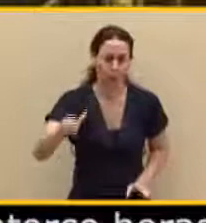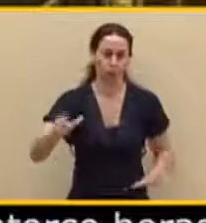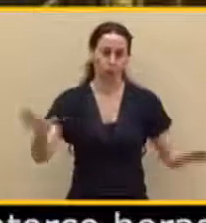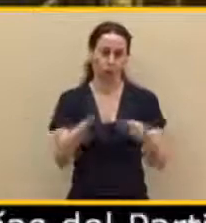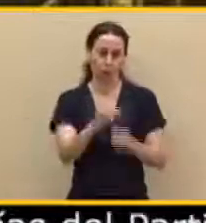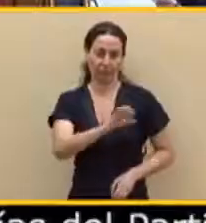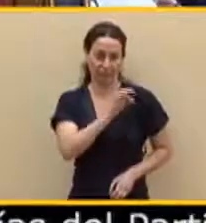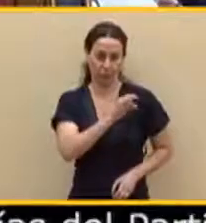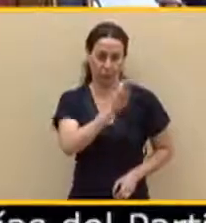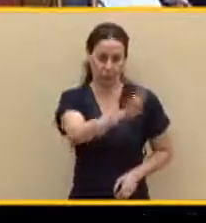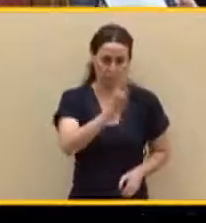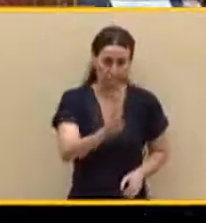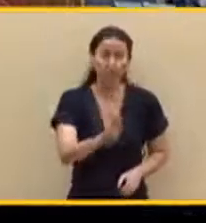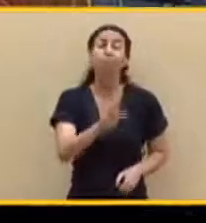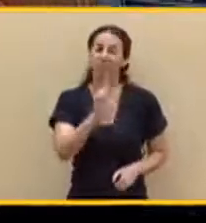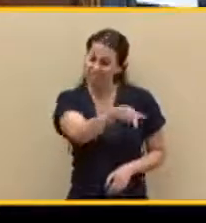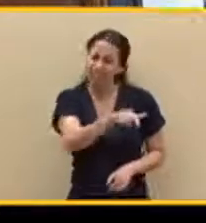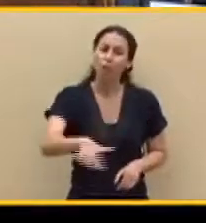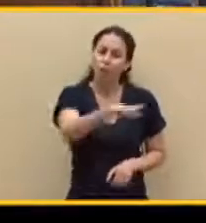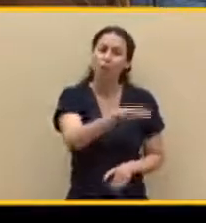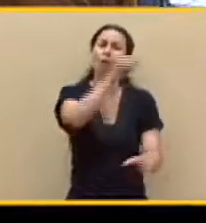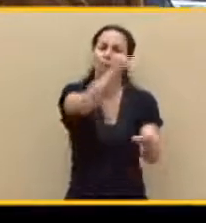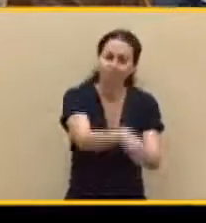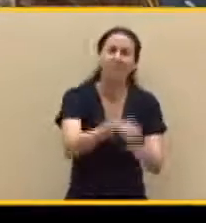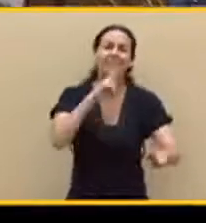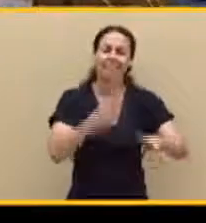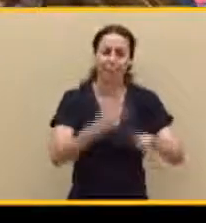corrupción tiene sede y es Génova 13.